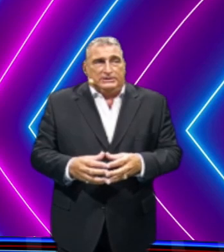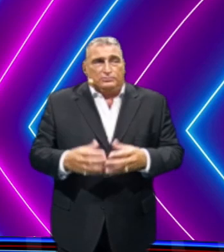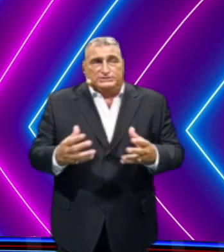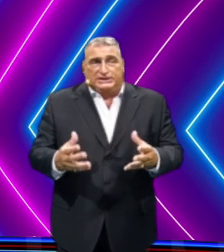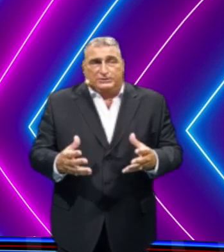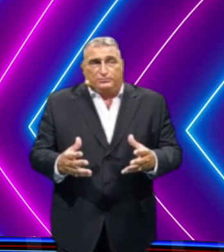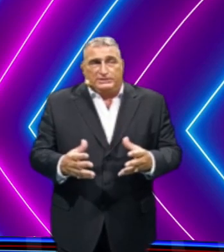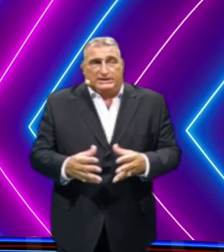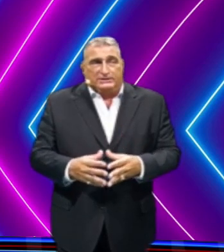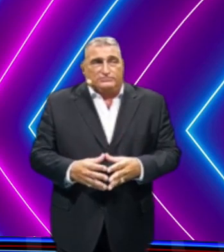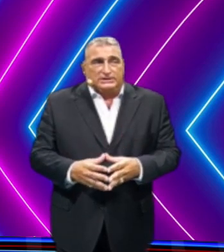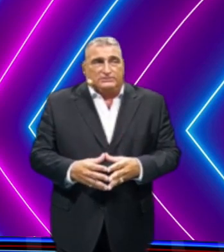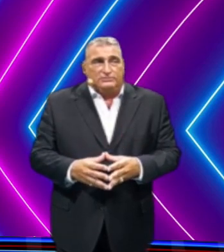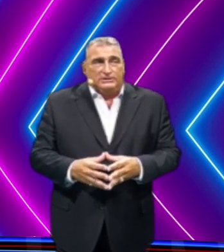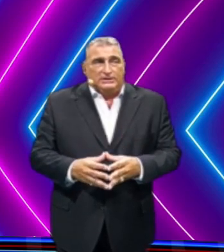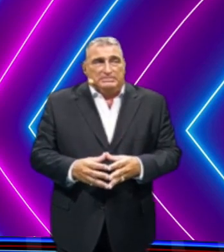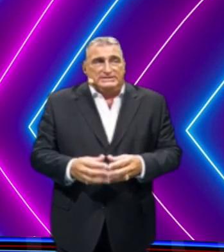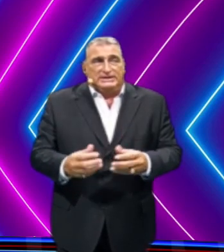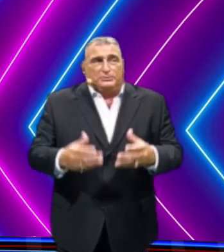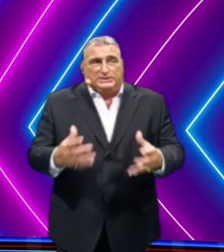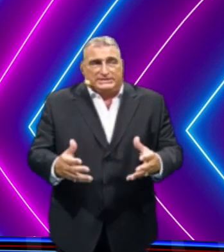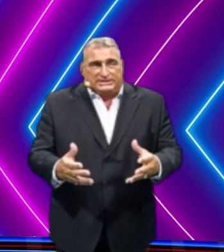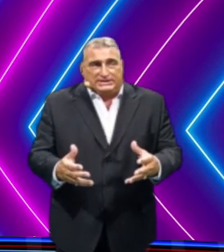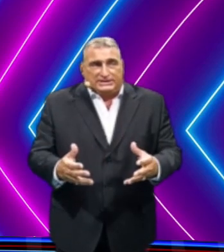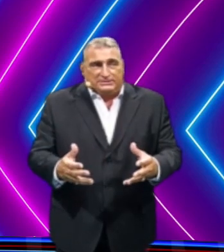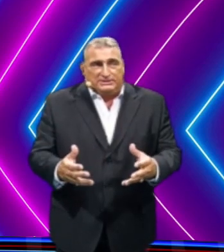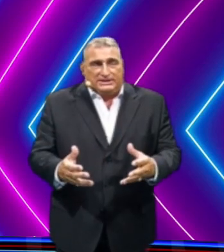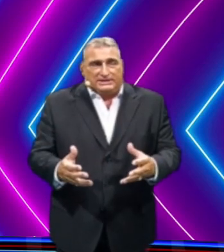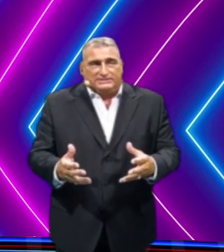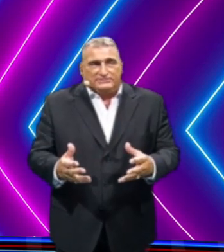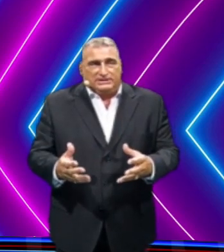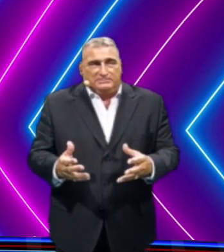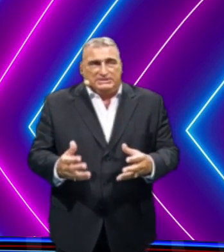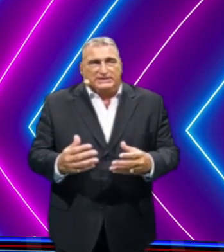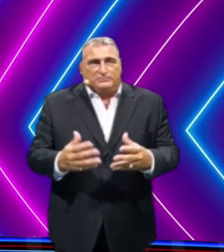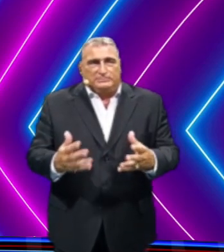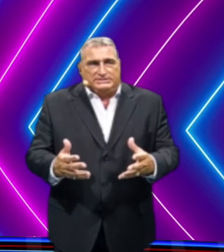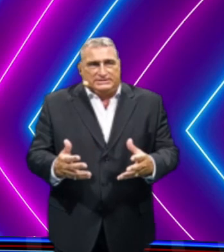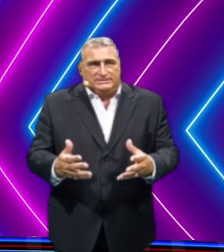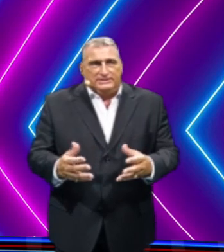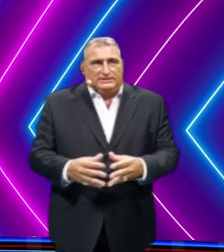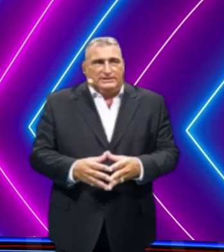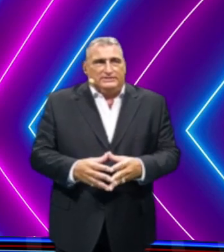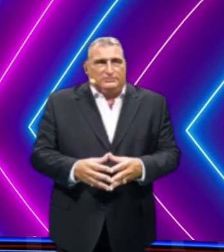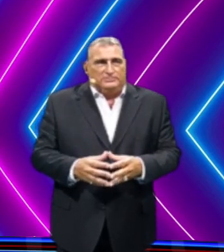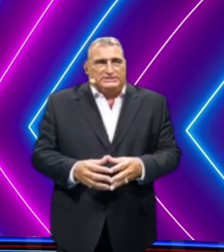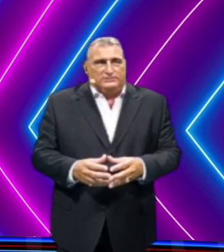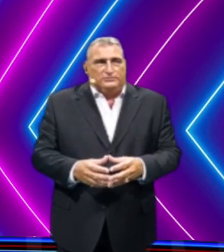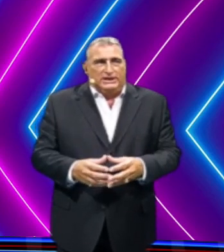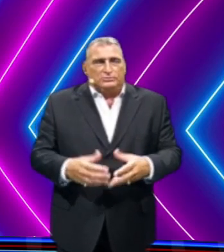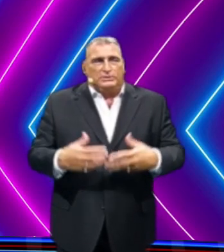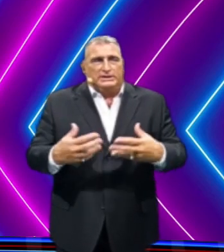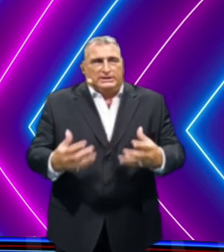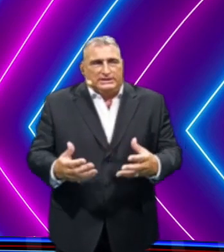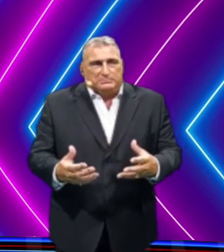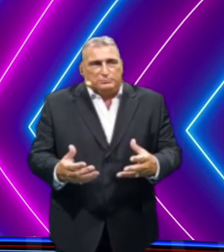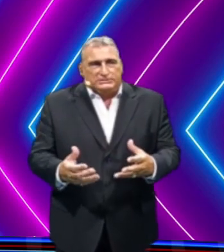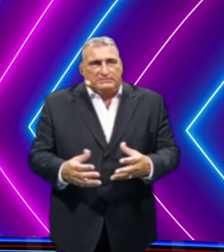de consejo, darte consejo, pensar dos veces antes de escribir en las redes sociales. Pensar dos veces. Dos veces, no